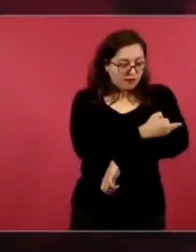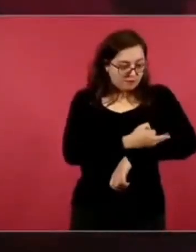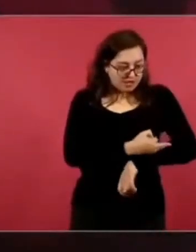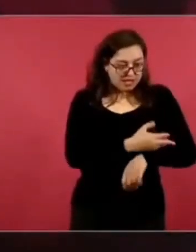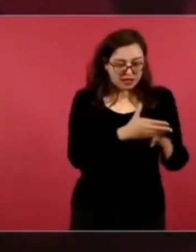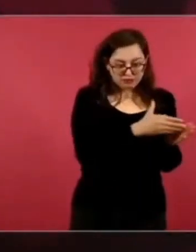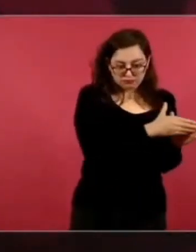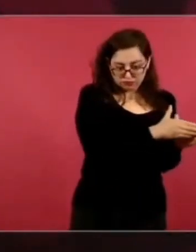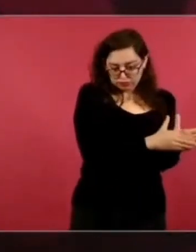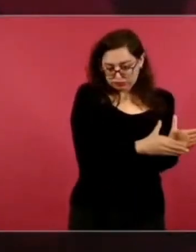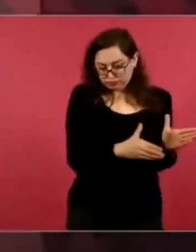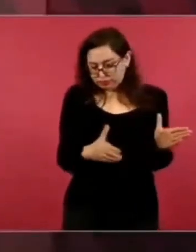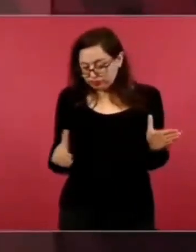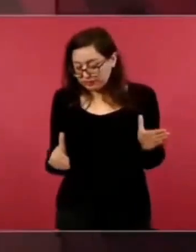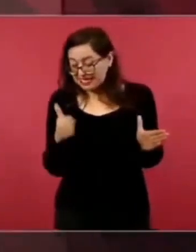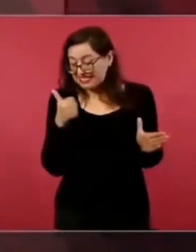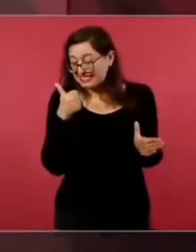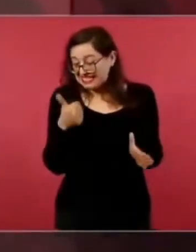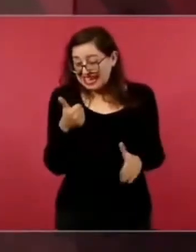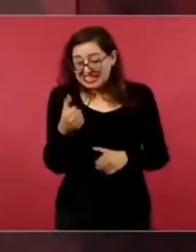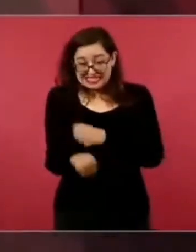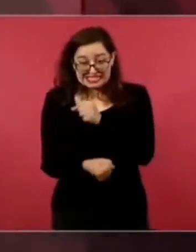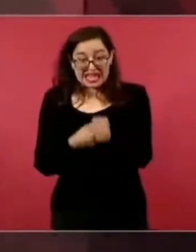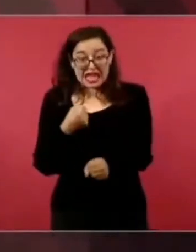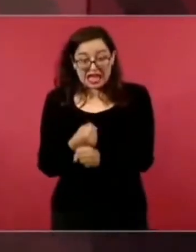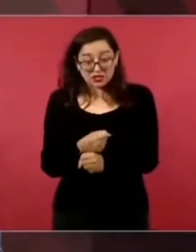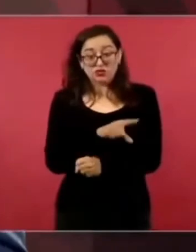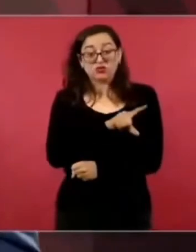93, 94.